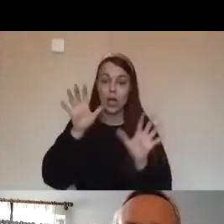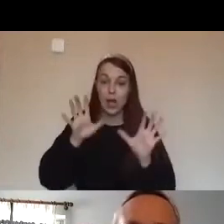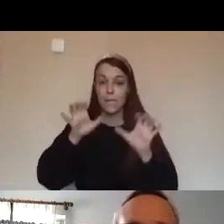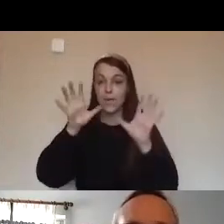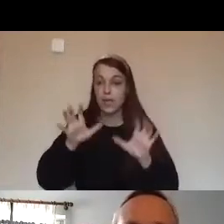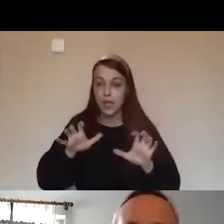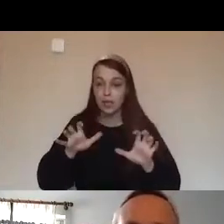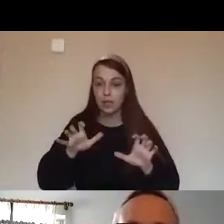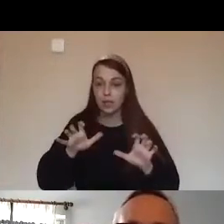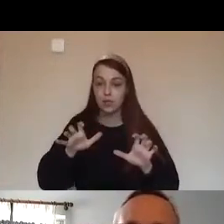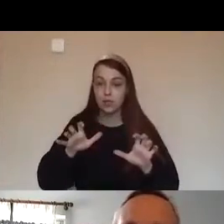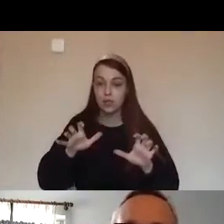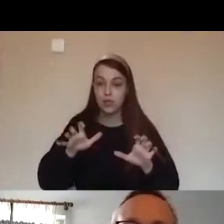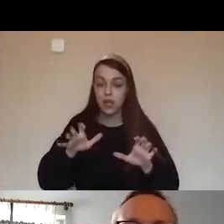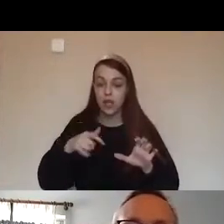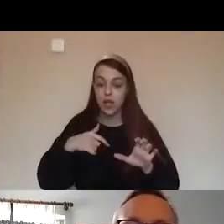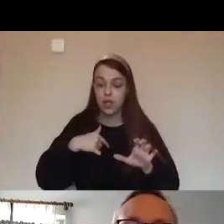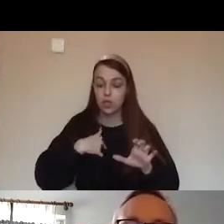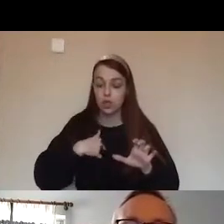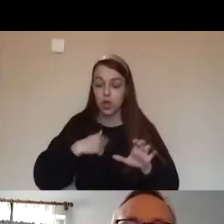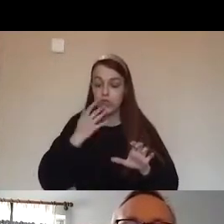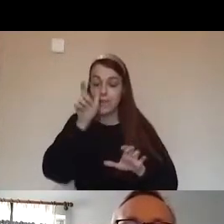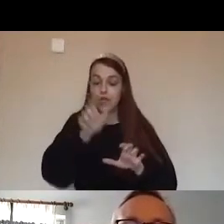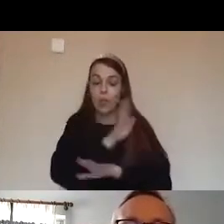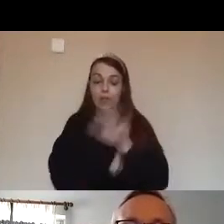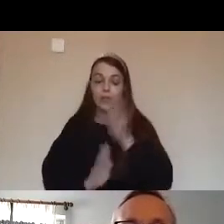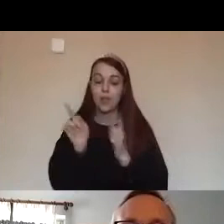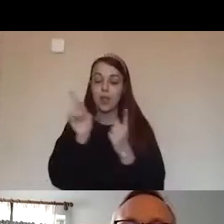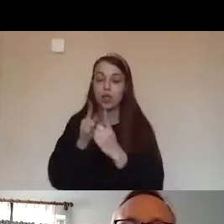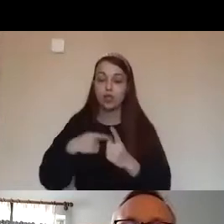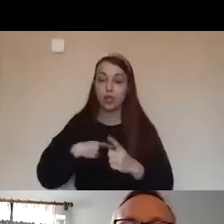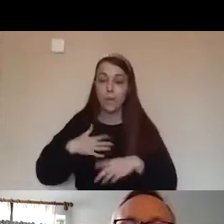hacer sus guías para gente con discapacidades.